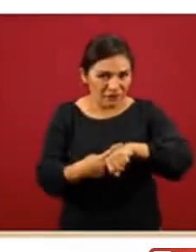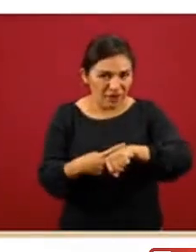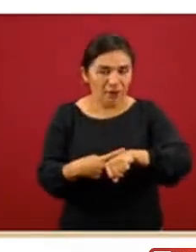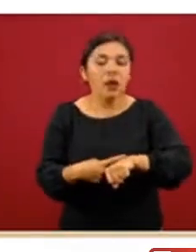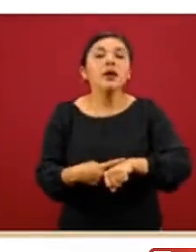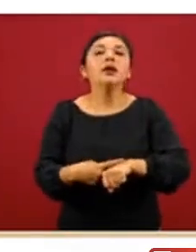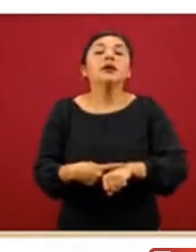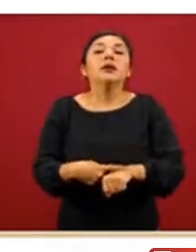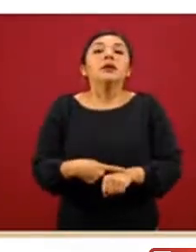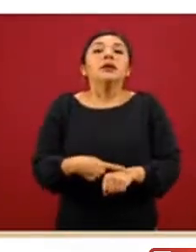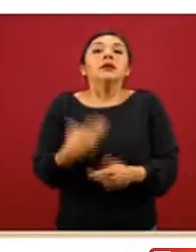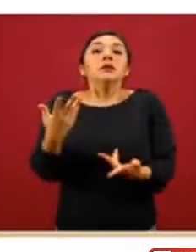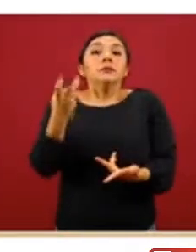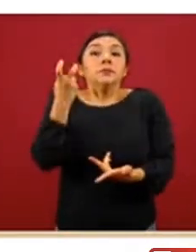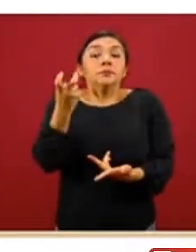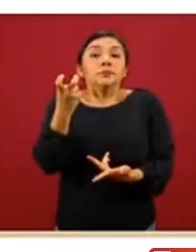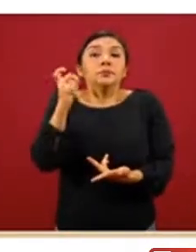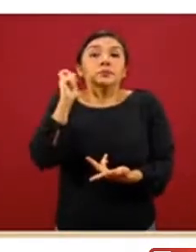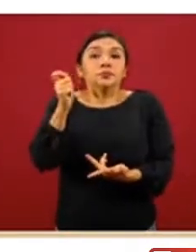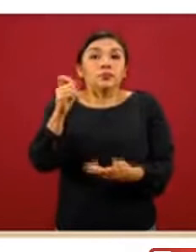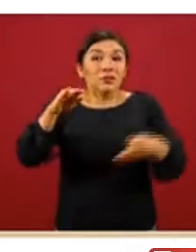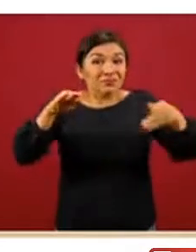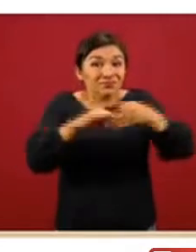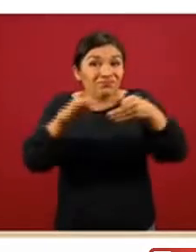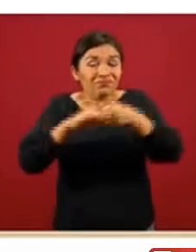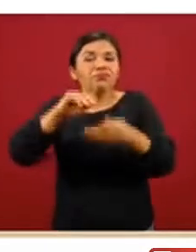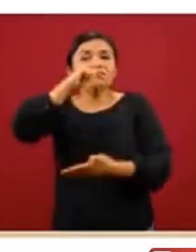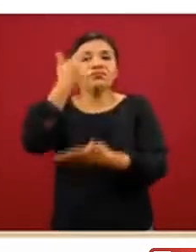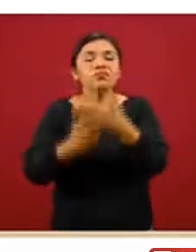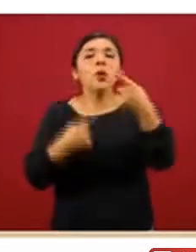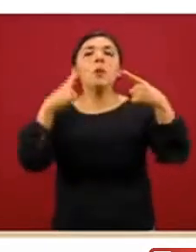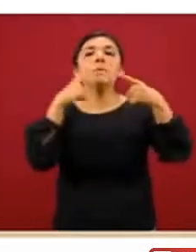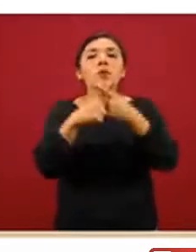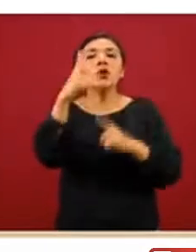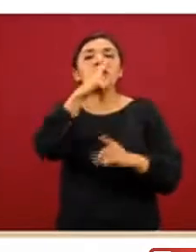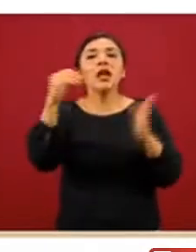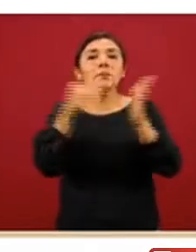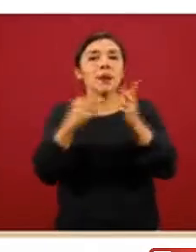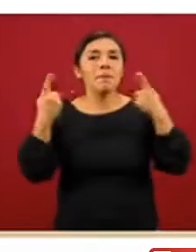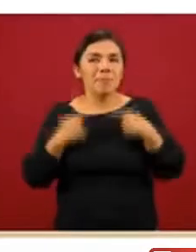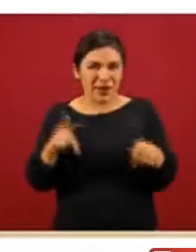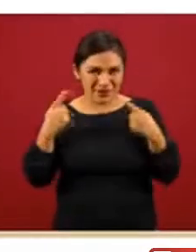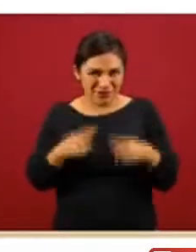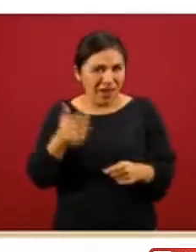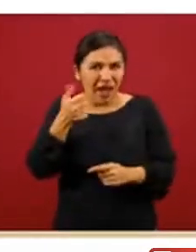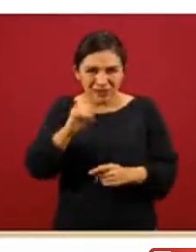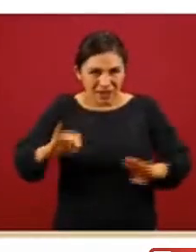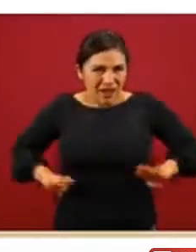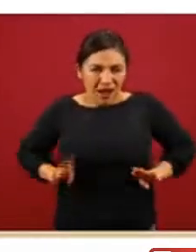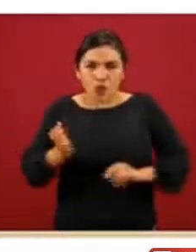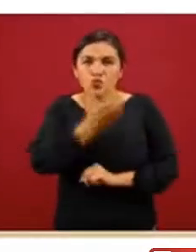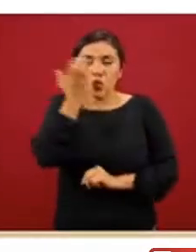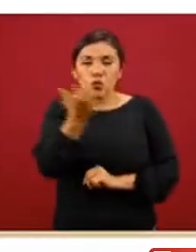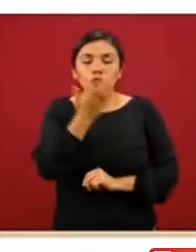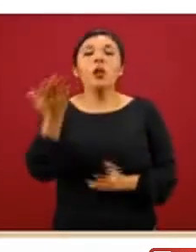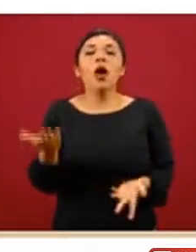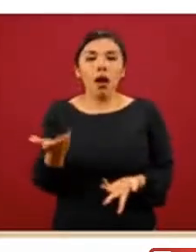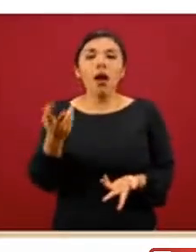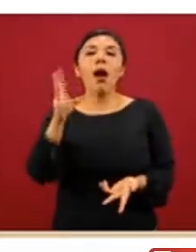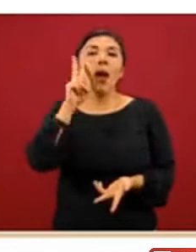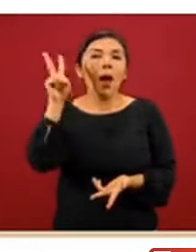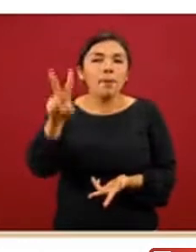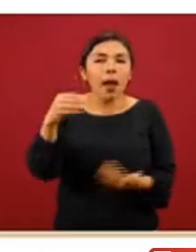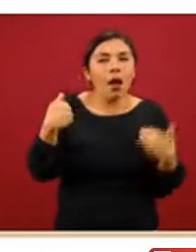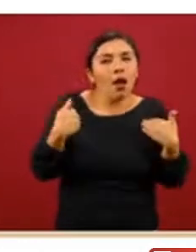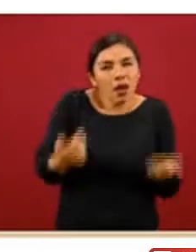incidencia, y dado que esto está, la tasa de incidencia se calcula en base poblacional, es decir, por 100,000 habitantes, entonces estamos viendo